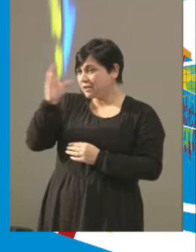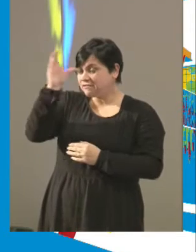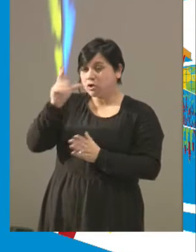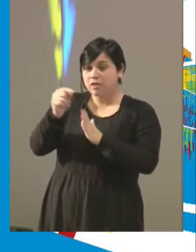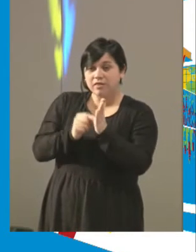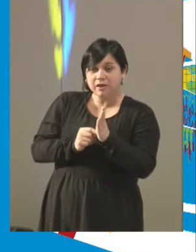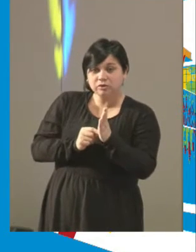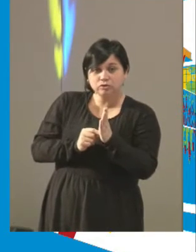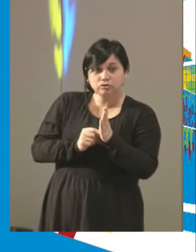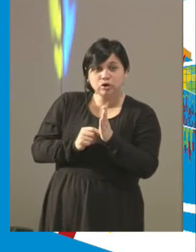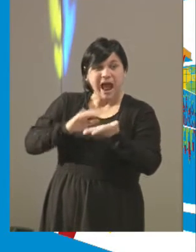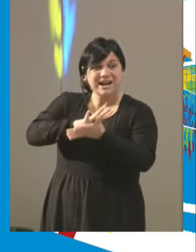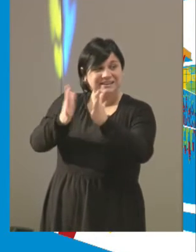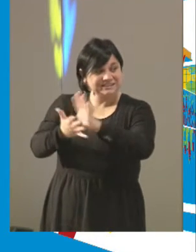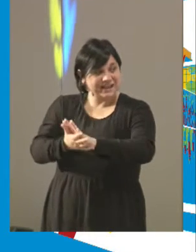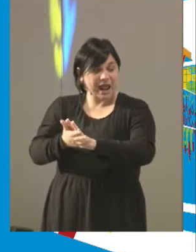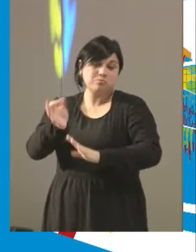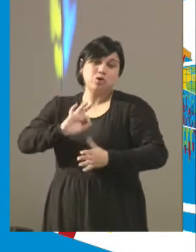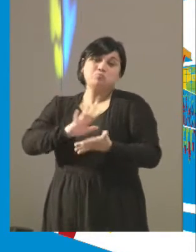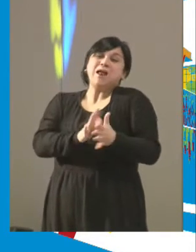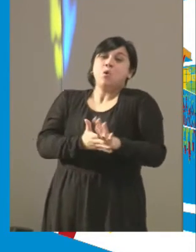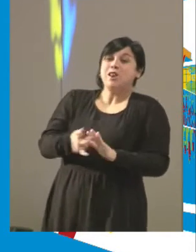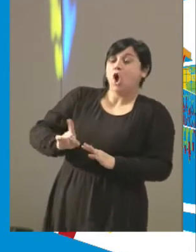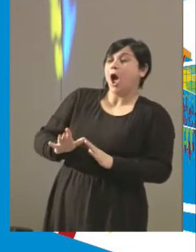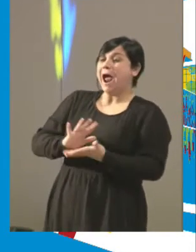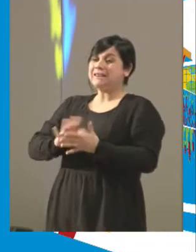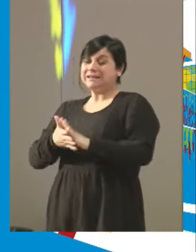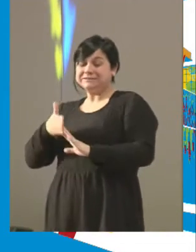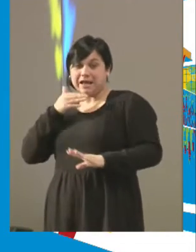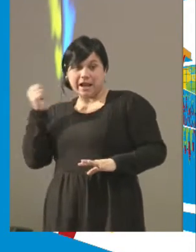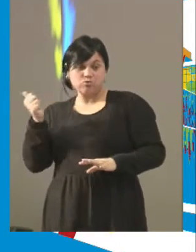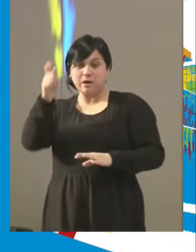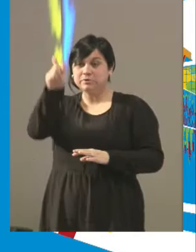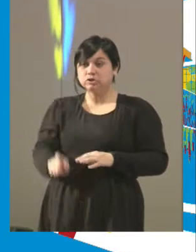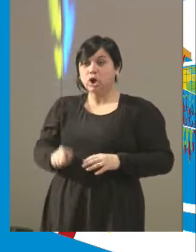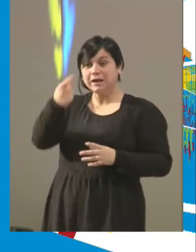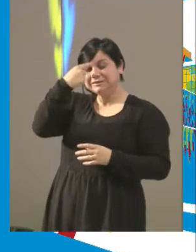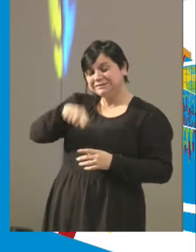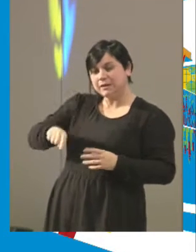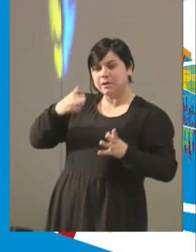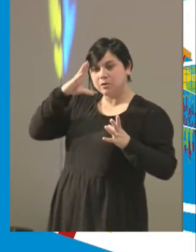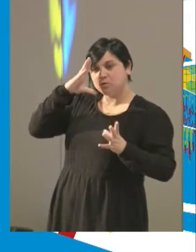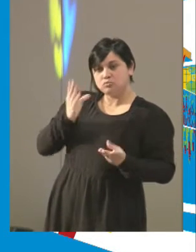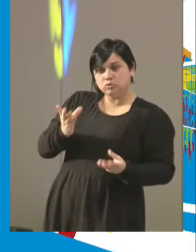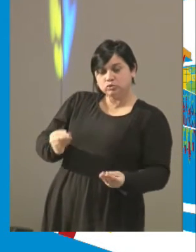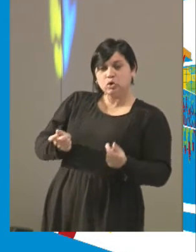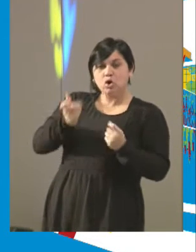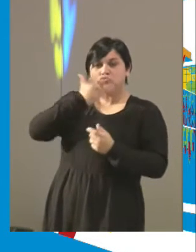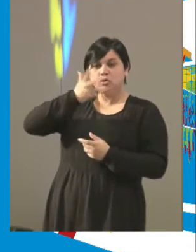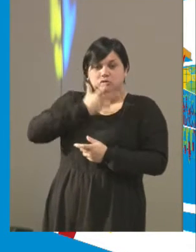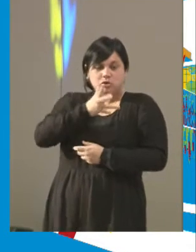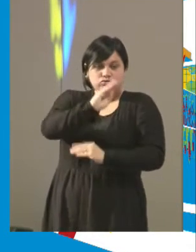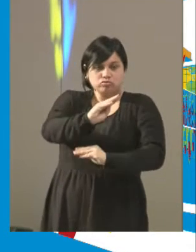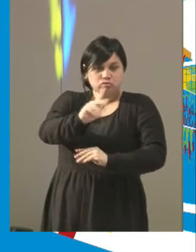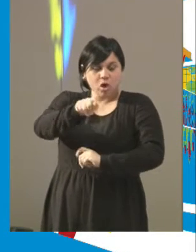haciéndolo pues artesanalmente, no voy a decir manualmente, pero sí artesanalmente. Es una persona que al final sabe mucho y pone su conocimiento y consigue el resultado.